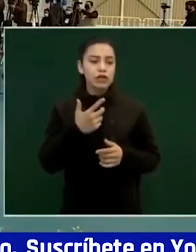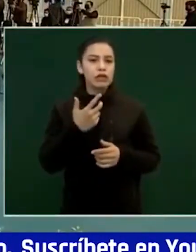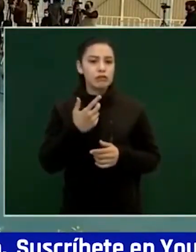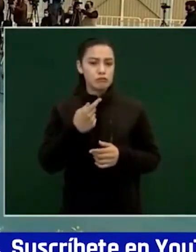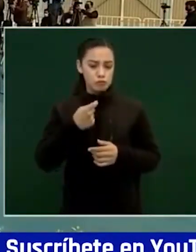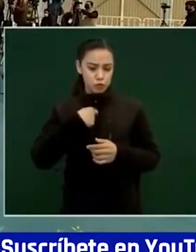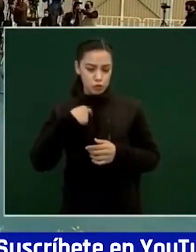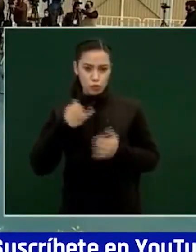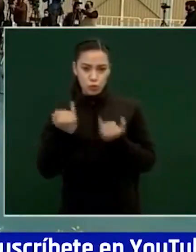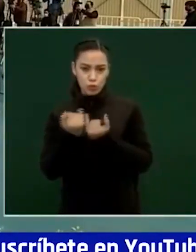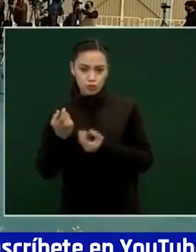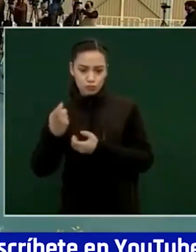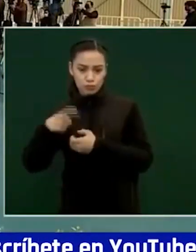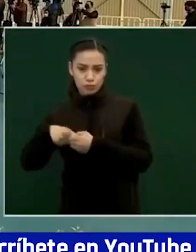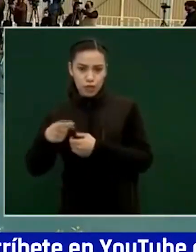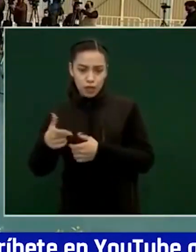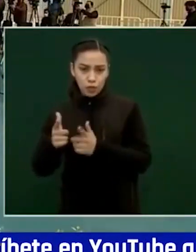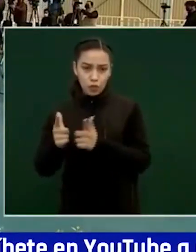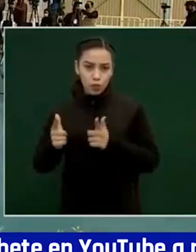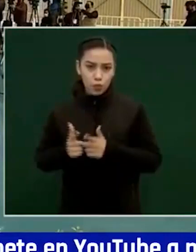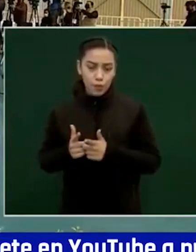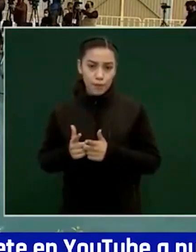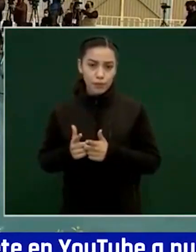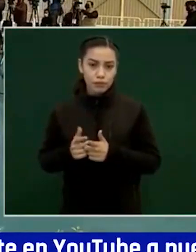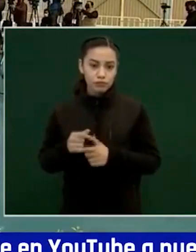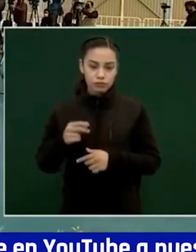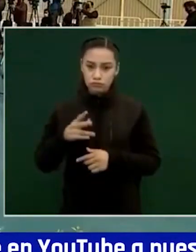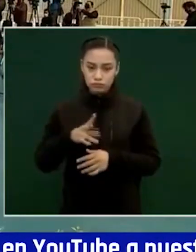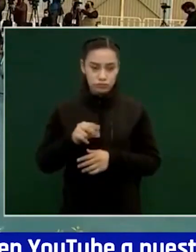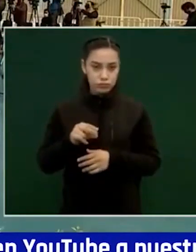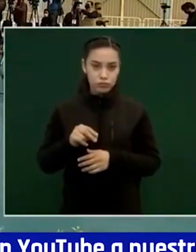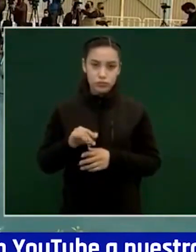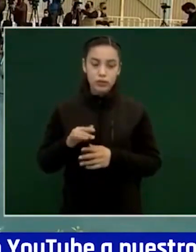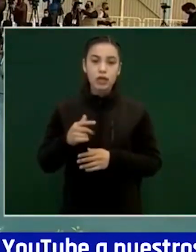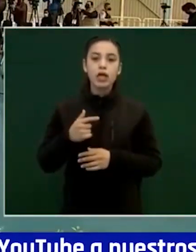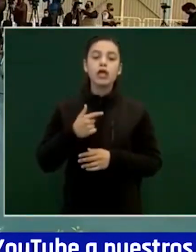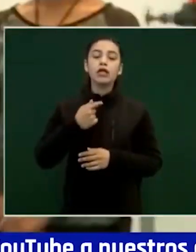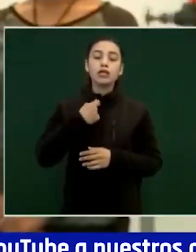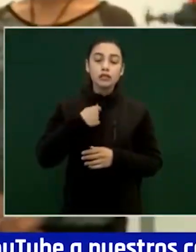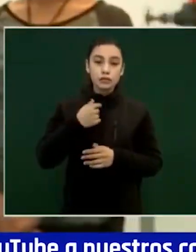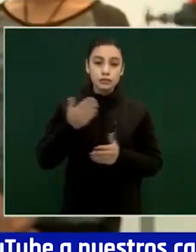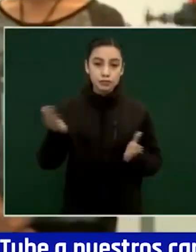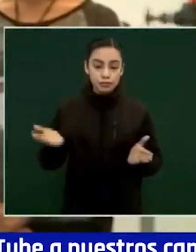que, insisto, generamos una